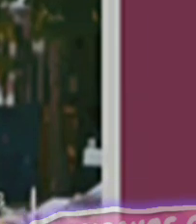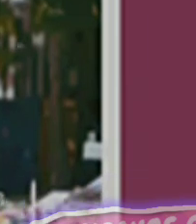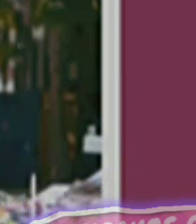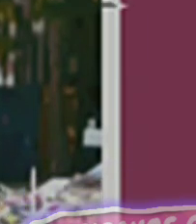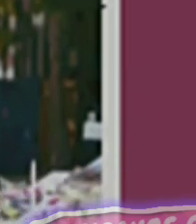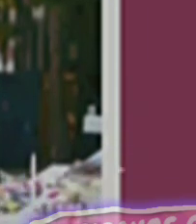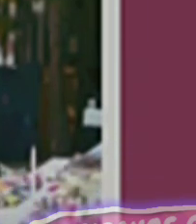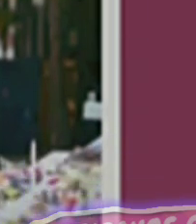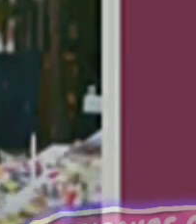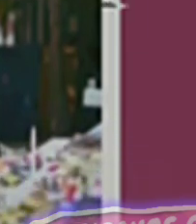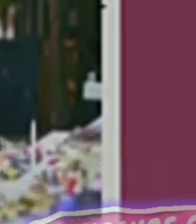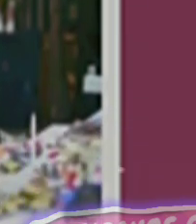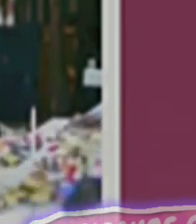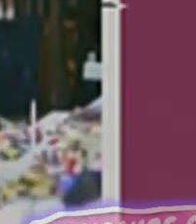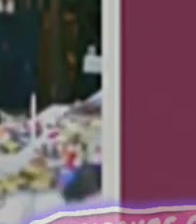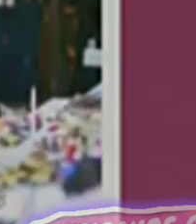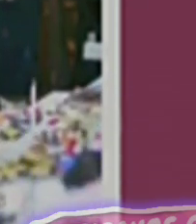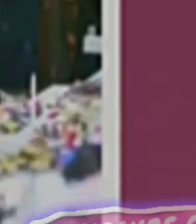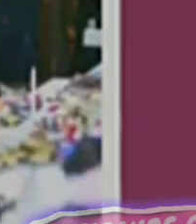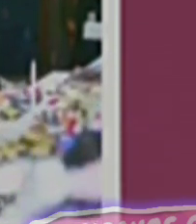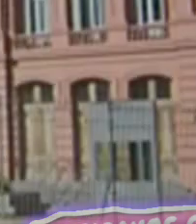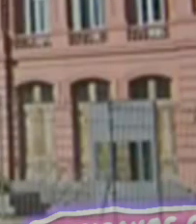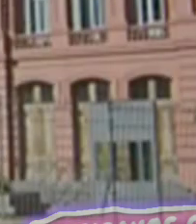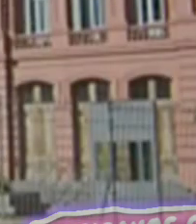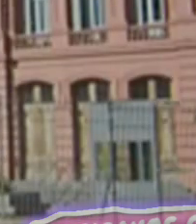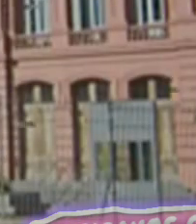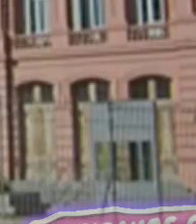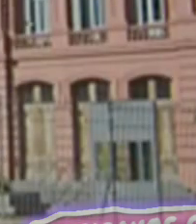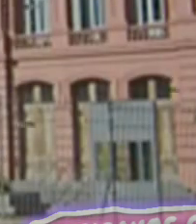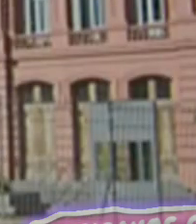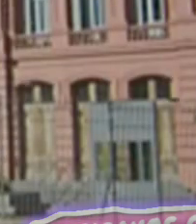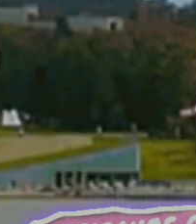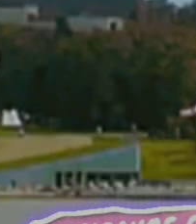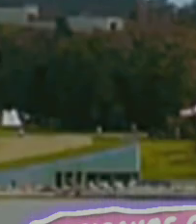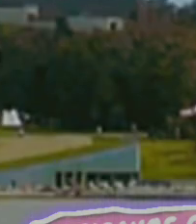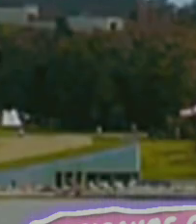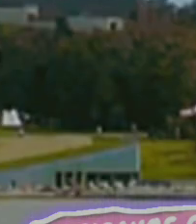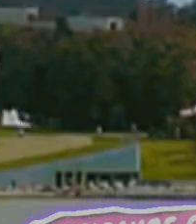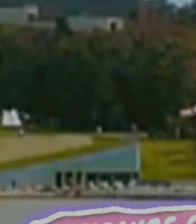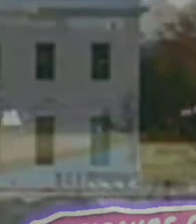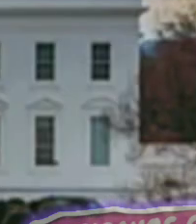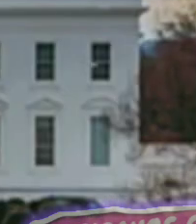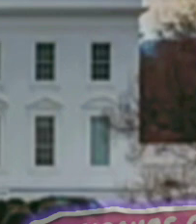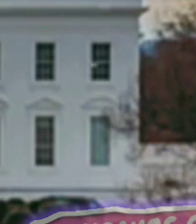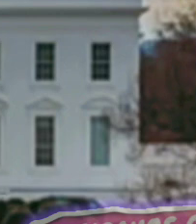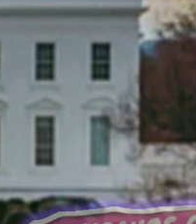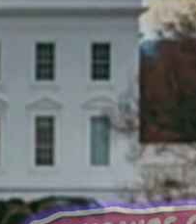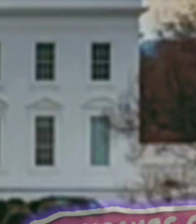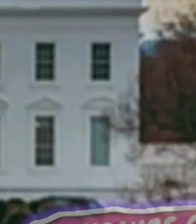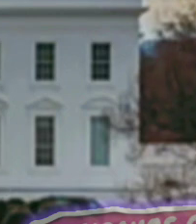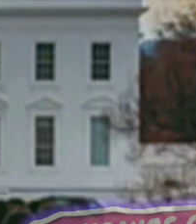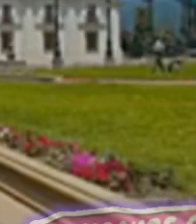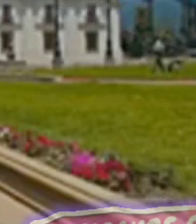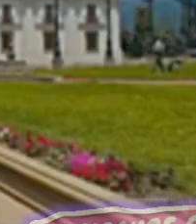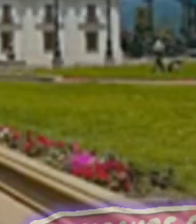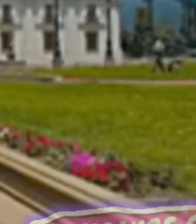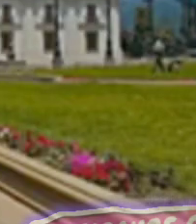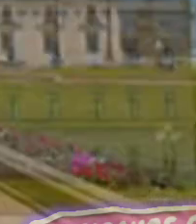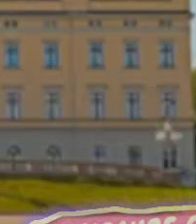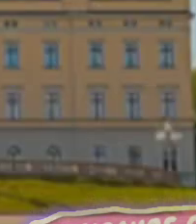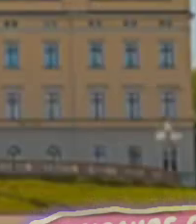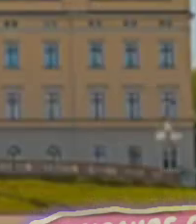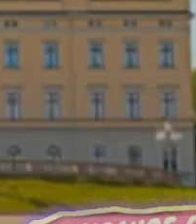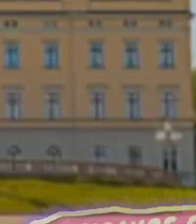a niñas y niños en escuelas católicas de Canadá, Argentina, Australia, Estados Unidos,